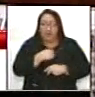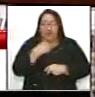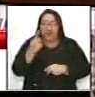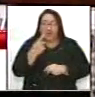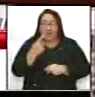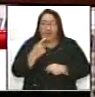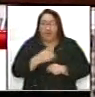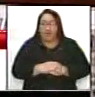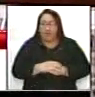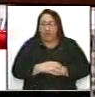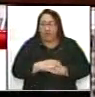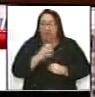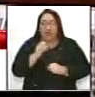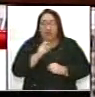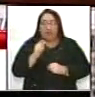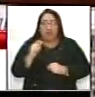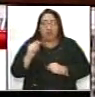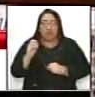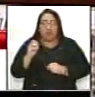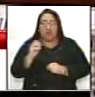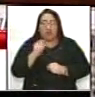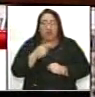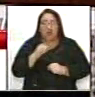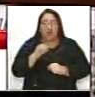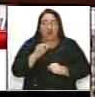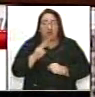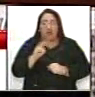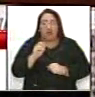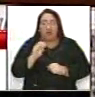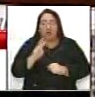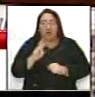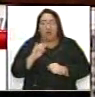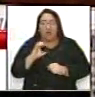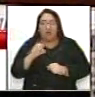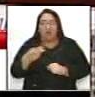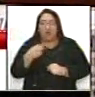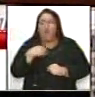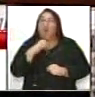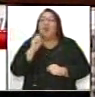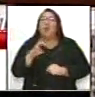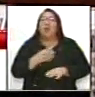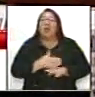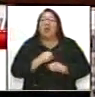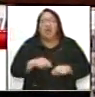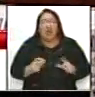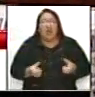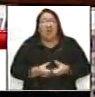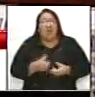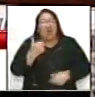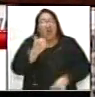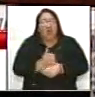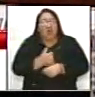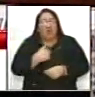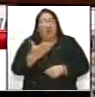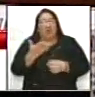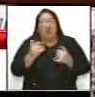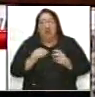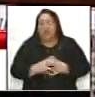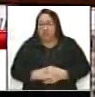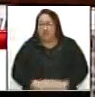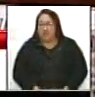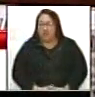general Otto Gibovich, y yo creo que esta comisión está en la obligación de pedir